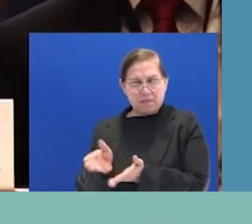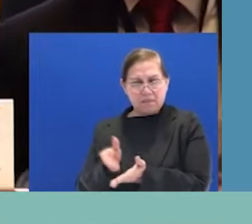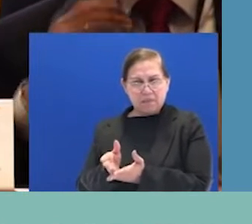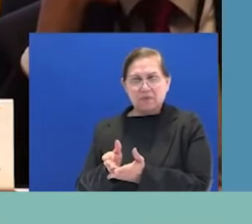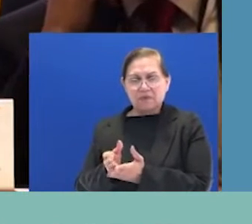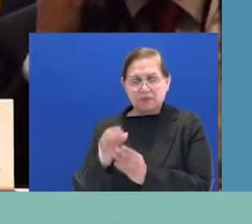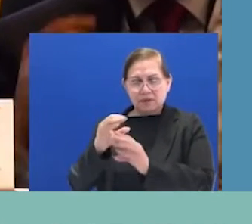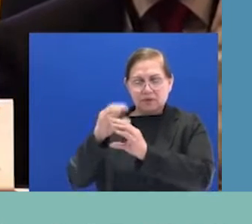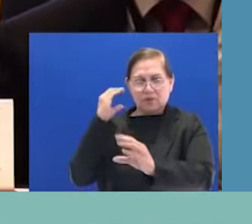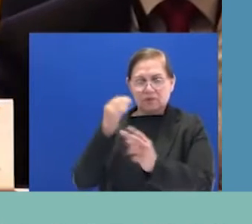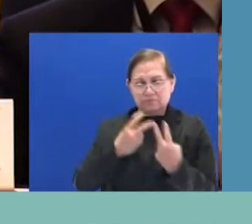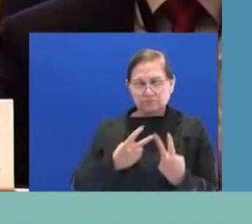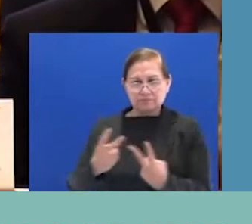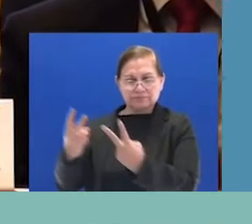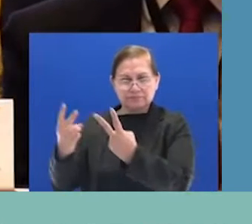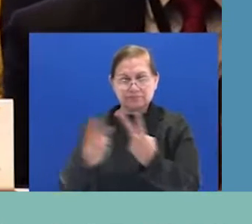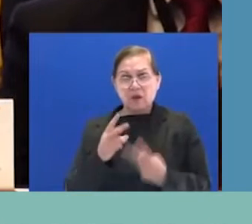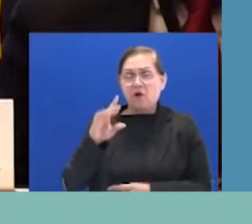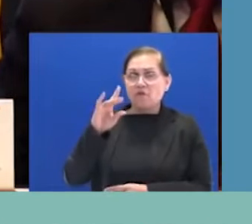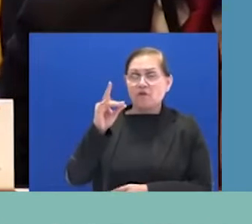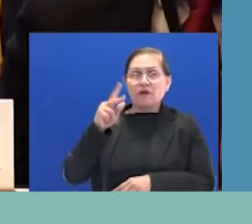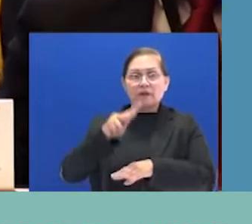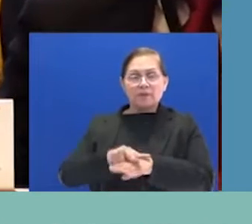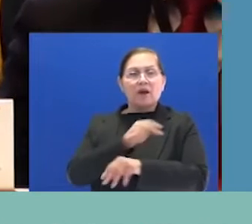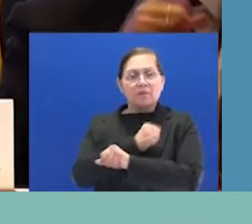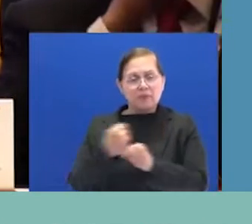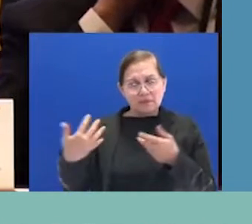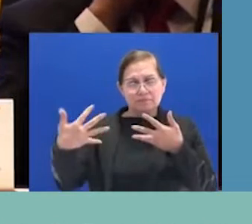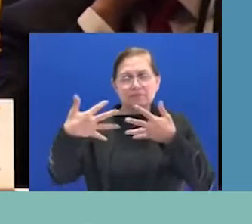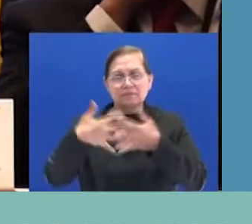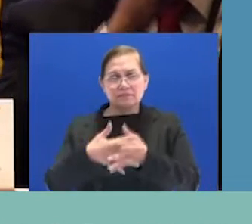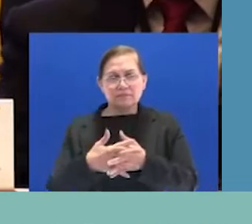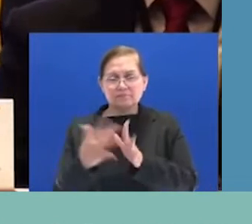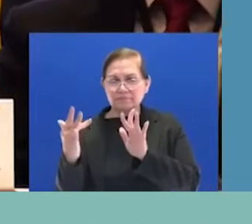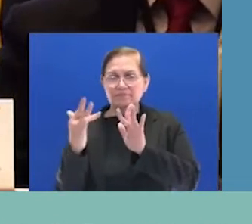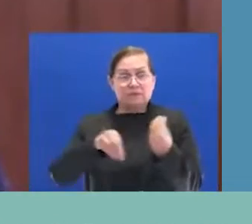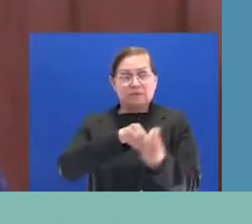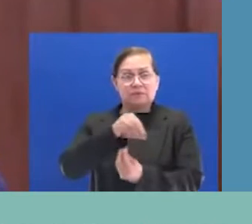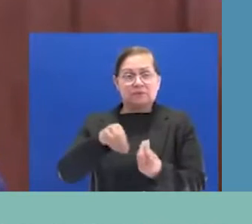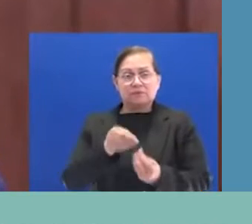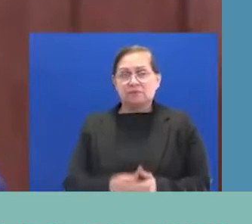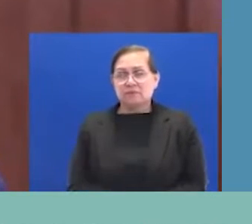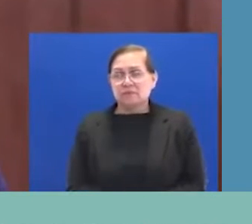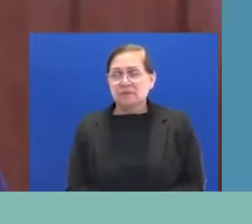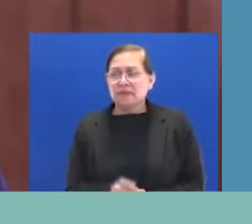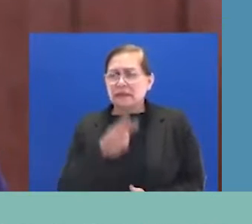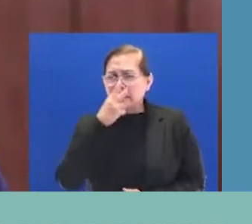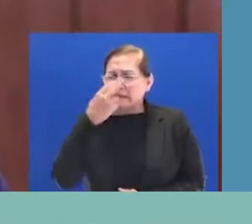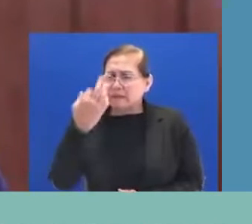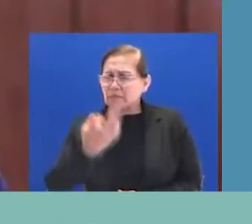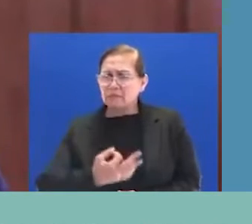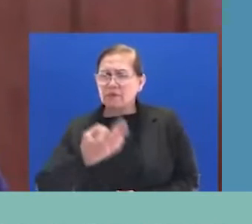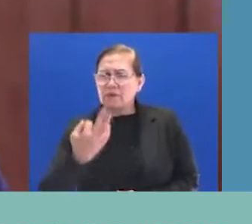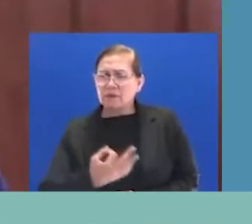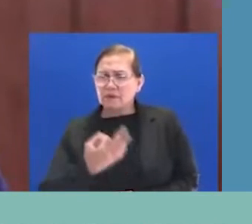a nuestros pueblos para todo el proceso de integración, de conectividad y de turismo. Hemos asegurado el